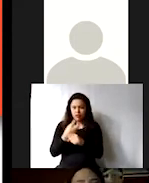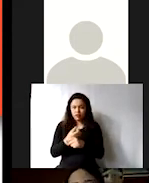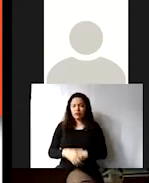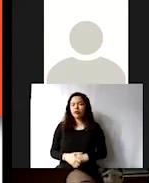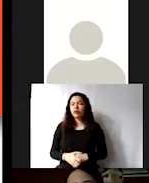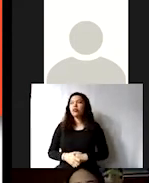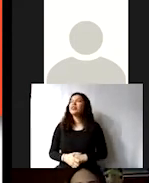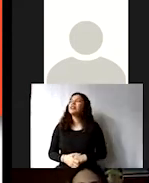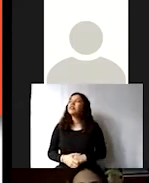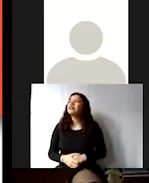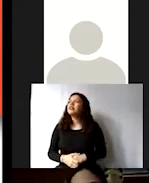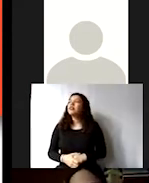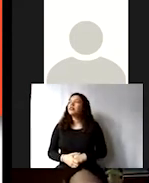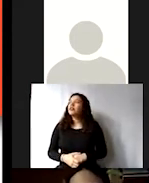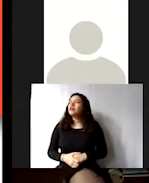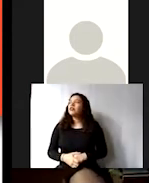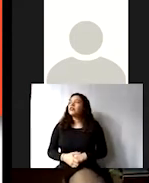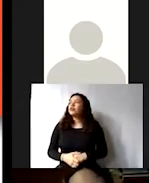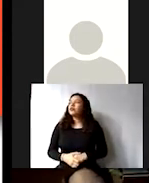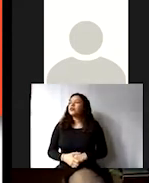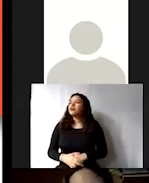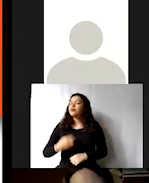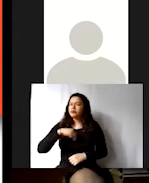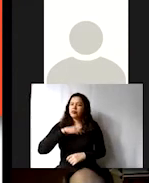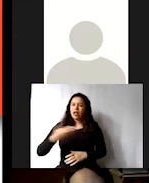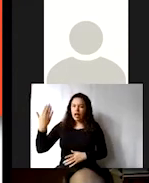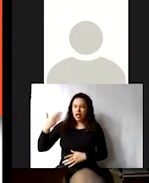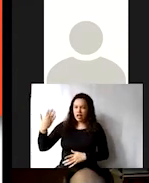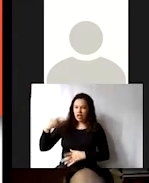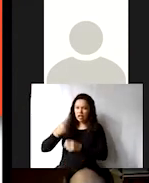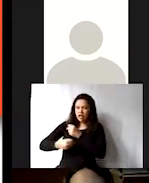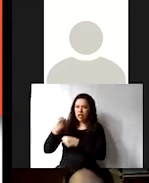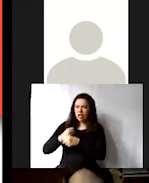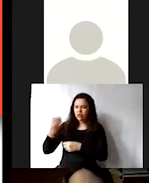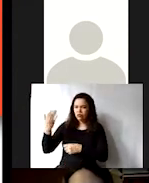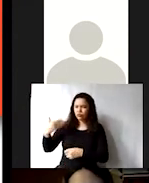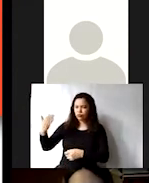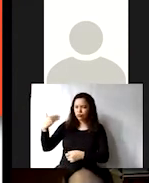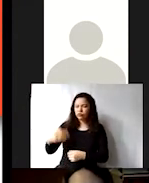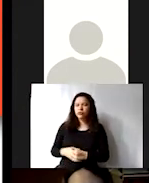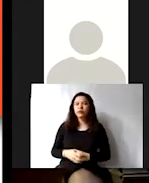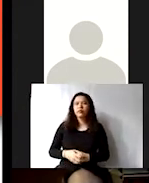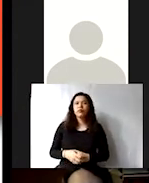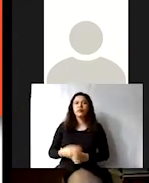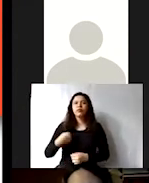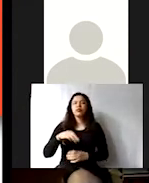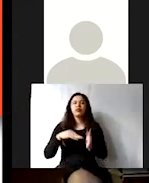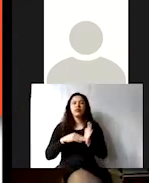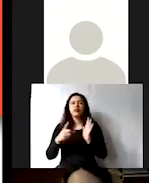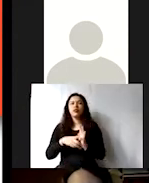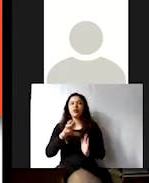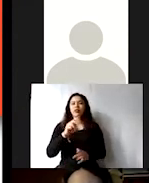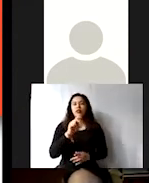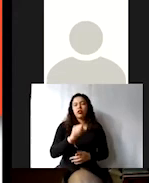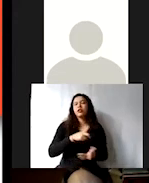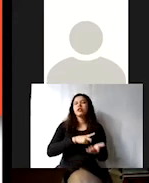Nosotros tenemos ya hace varios años en nuestra metodología los ODS y